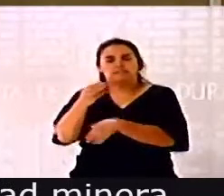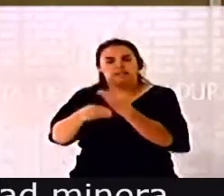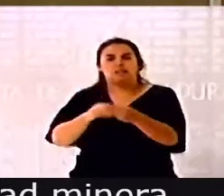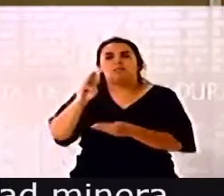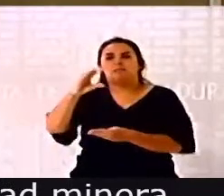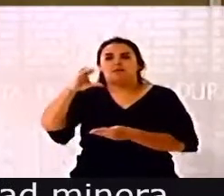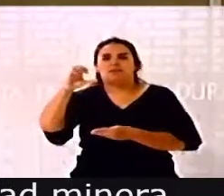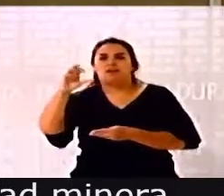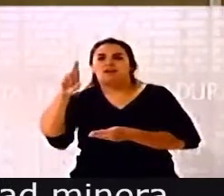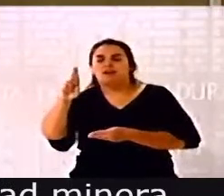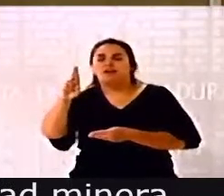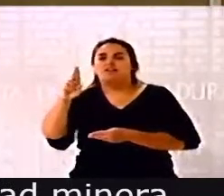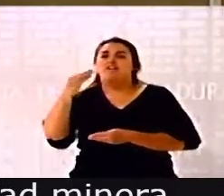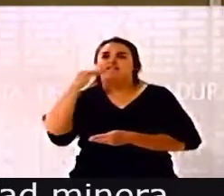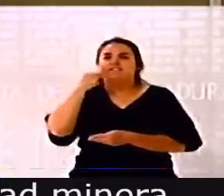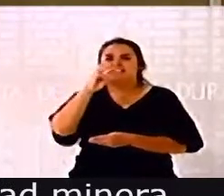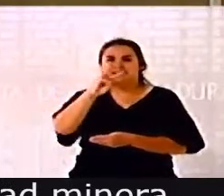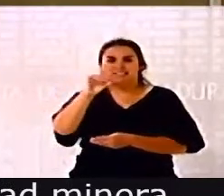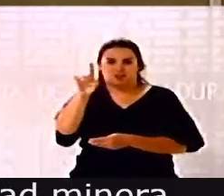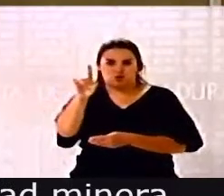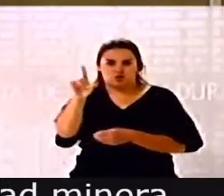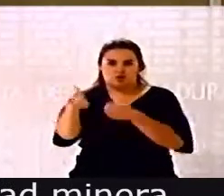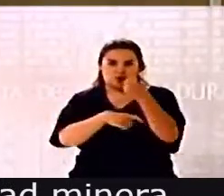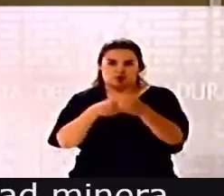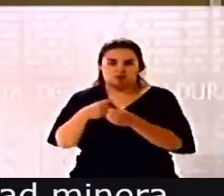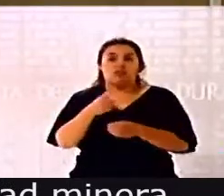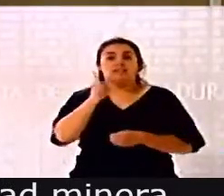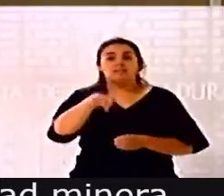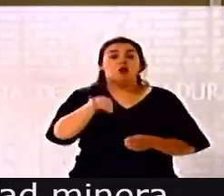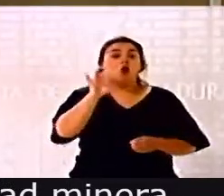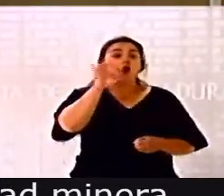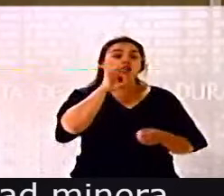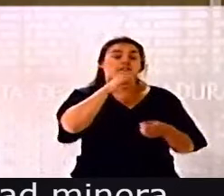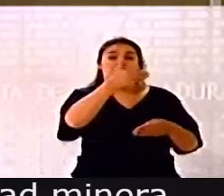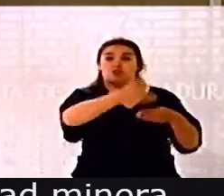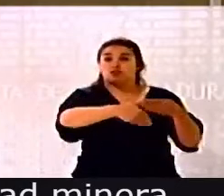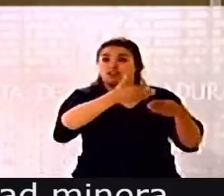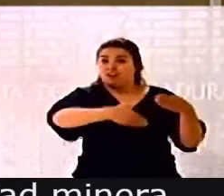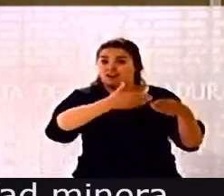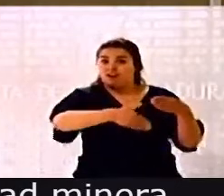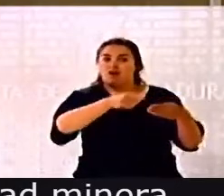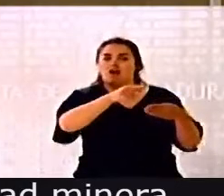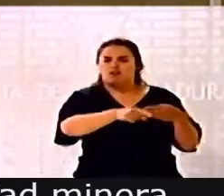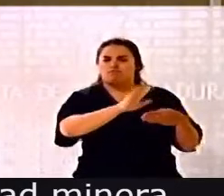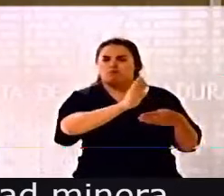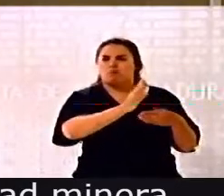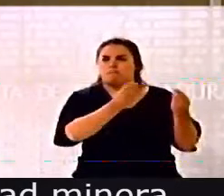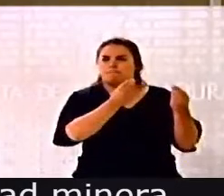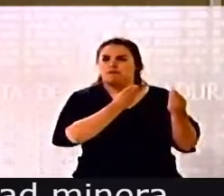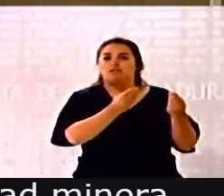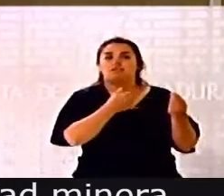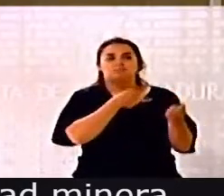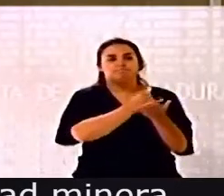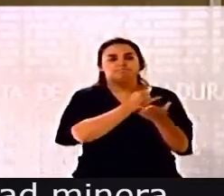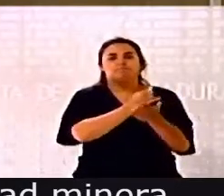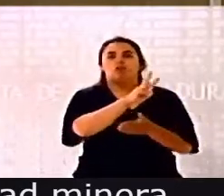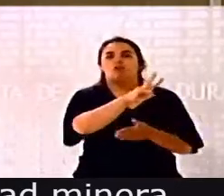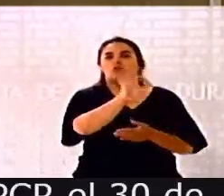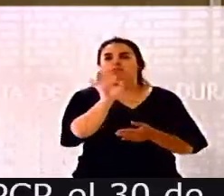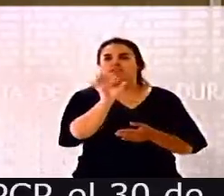el 31 de agosto. Y en Oliva de la Frontera, que tenía una incidencia elevada, hemos tomado una muestra de 200